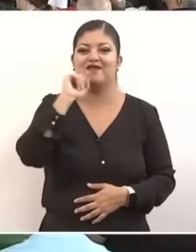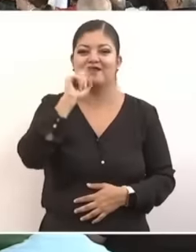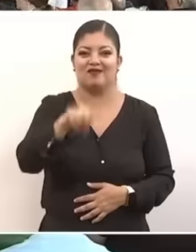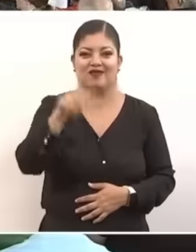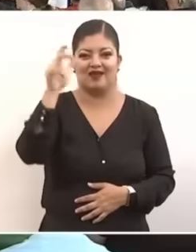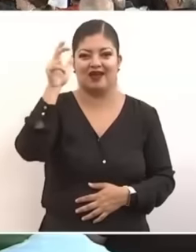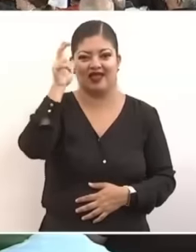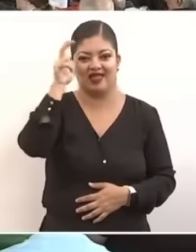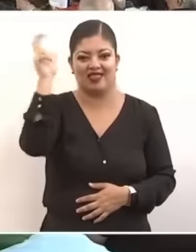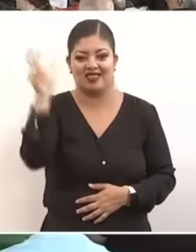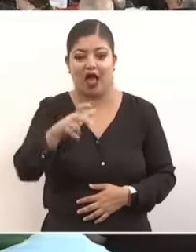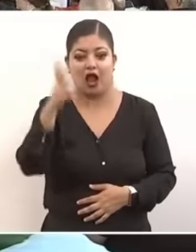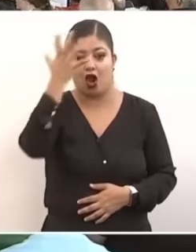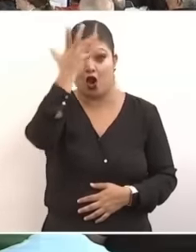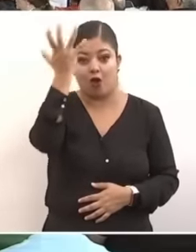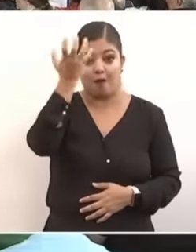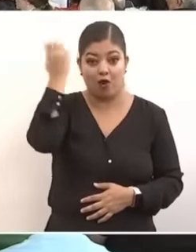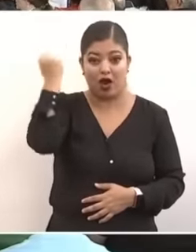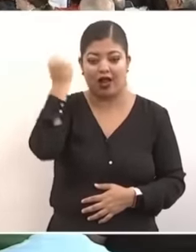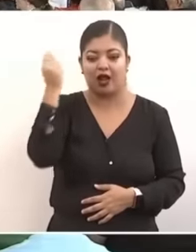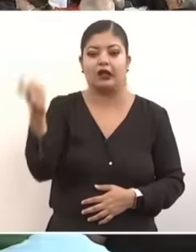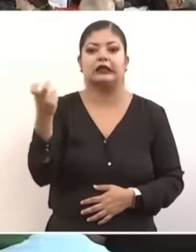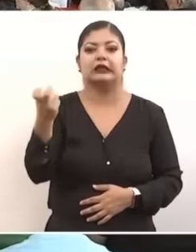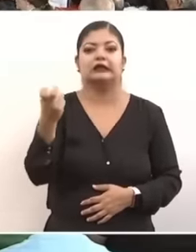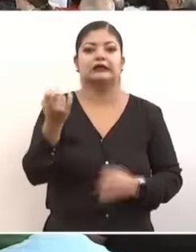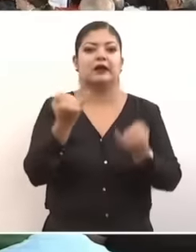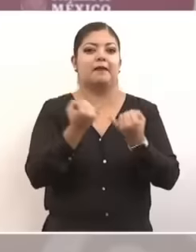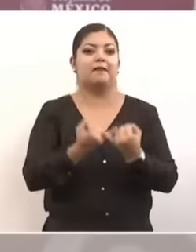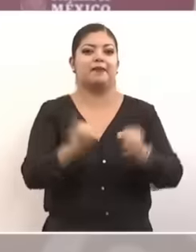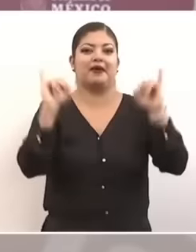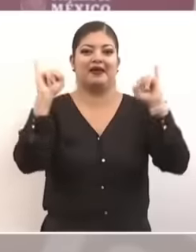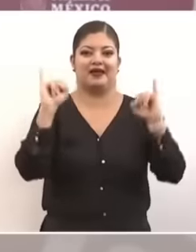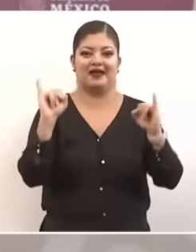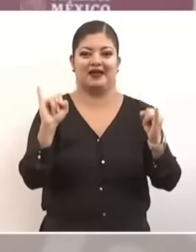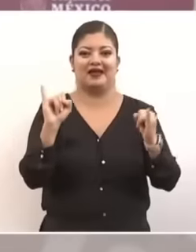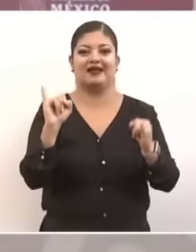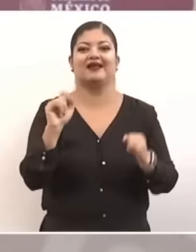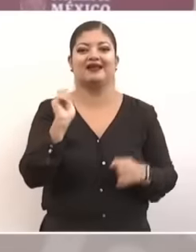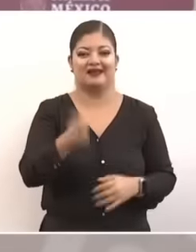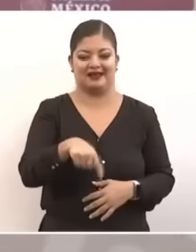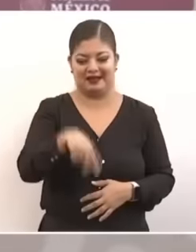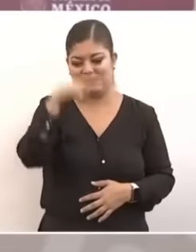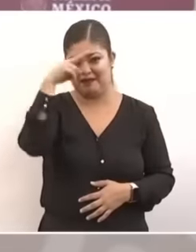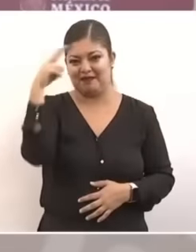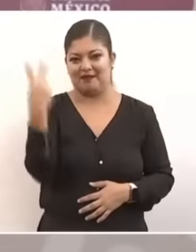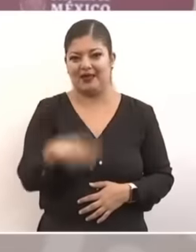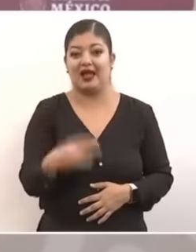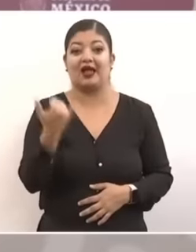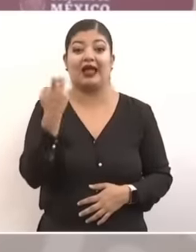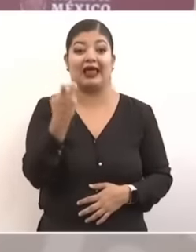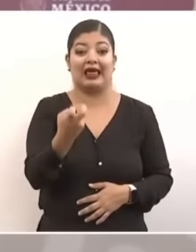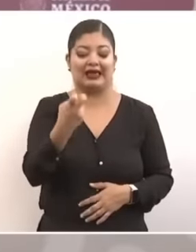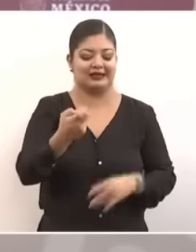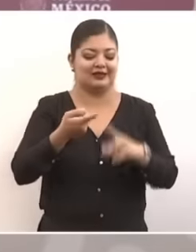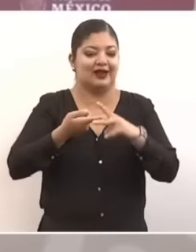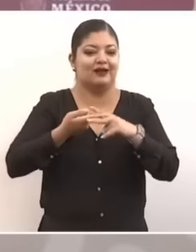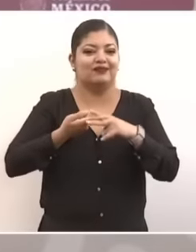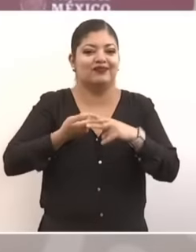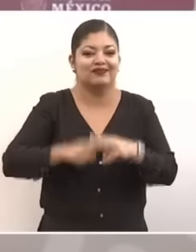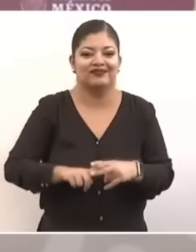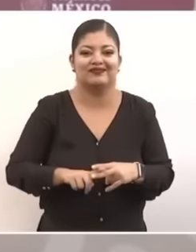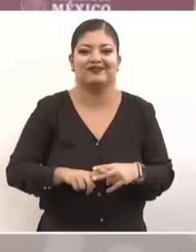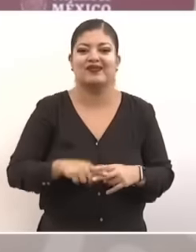Hidalgo y Morelos, lograron la independencia de nuestro país. Y ahí comienza